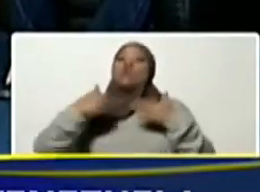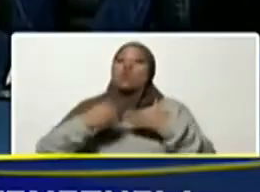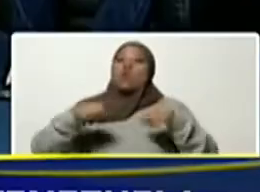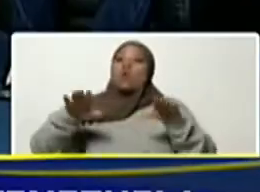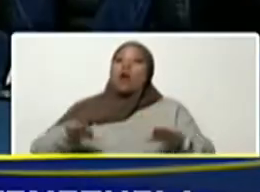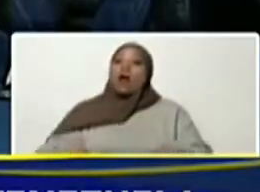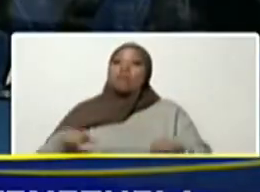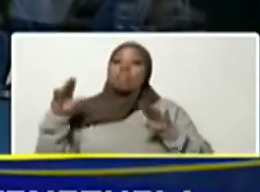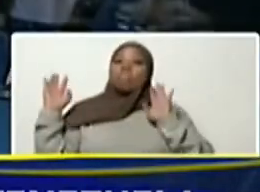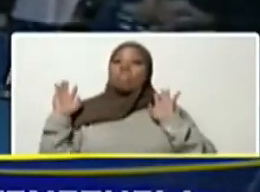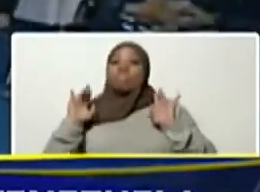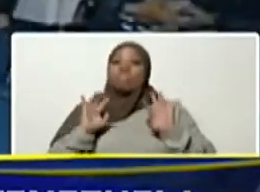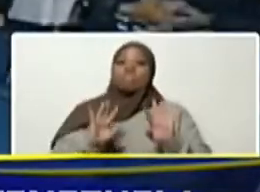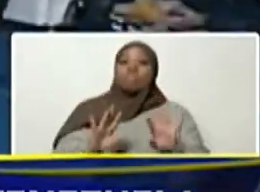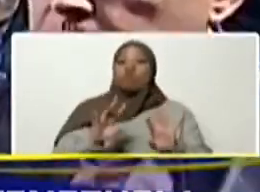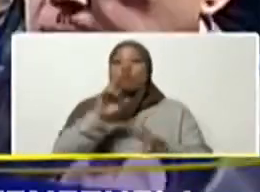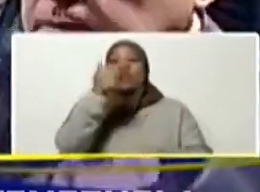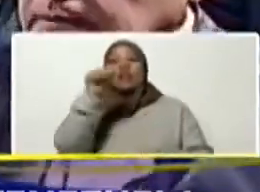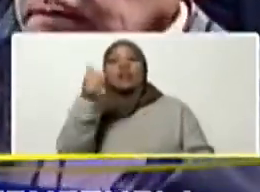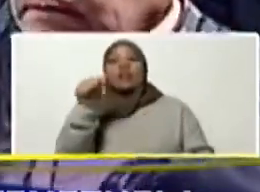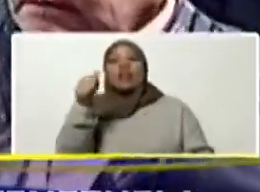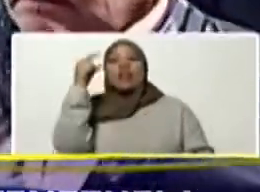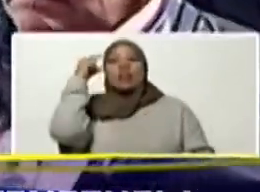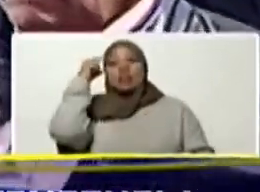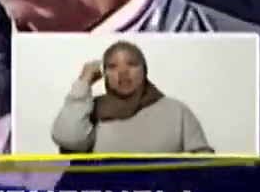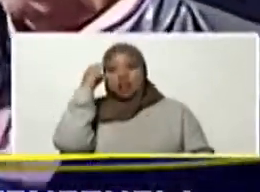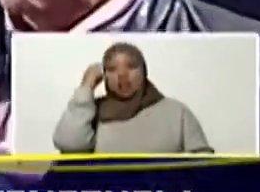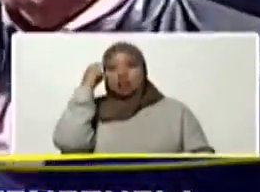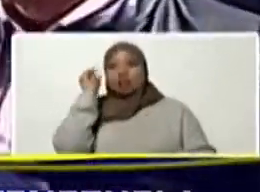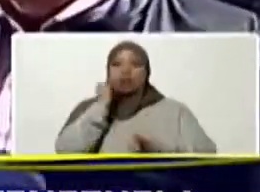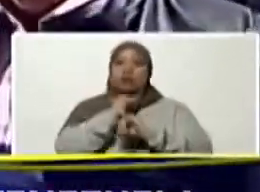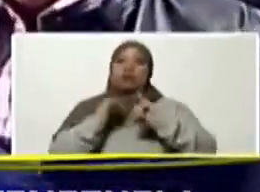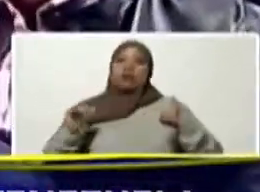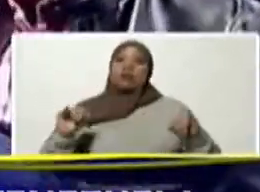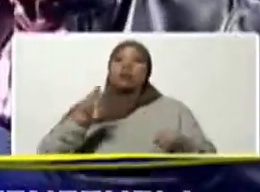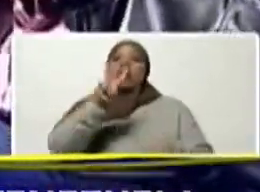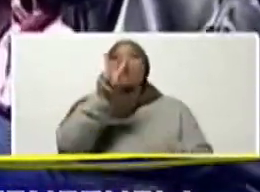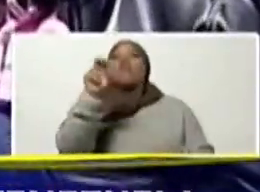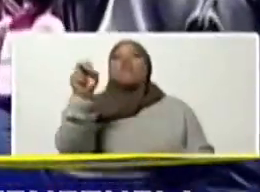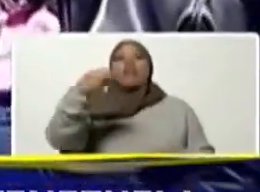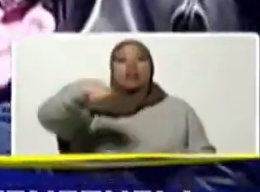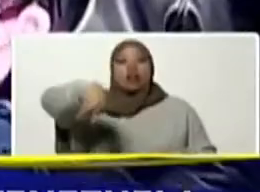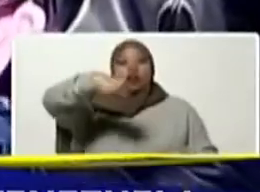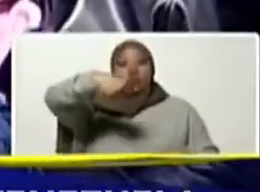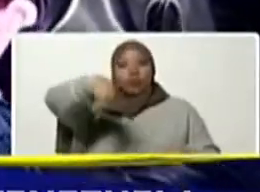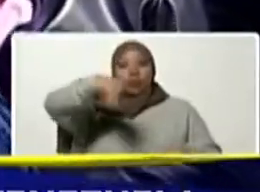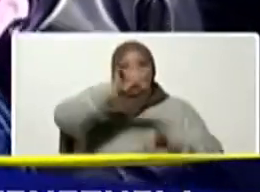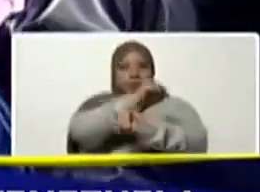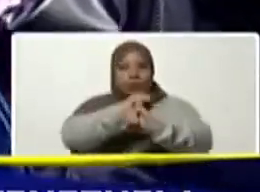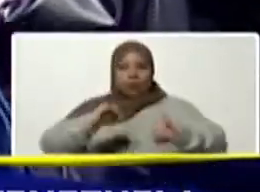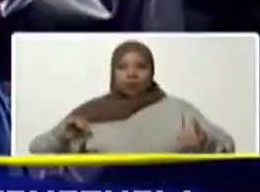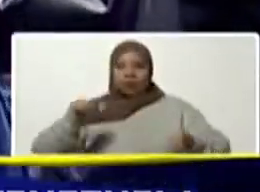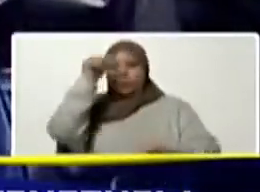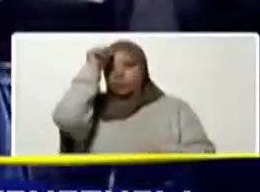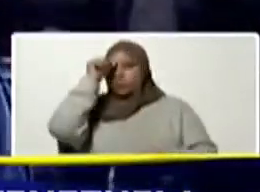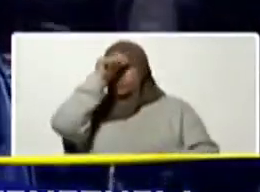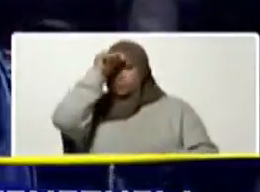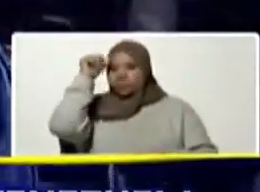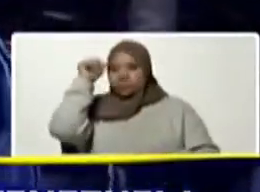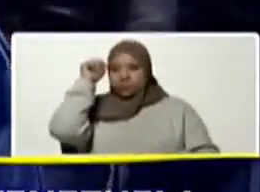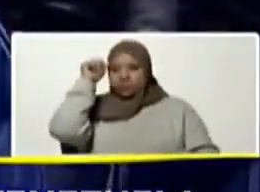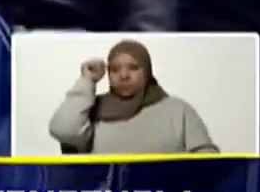sala a lo largo de todos estos 10 días, porque la feria finaliza el 20 de noviembre, el día domingo, pues